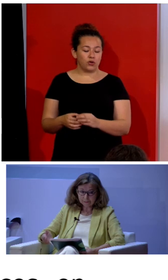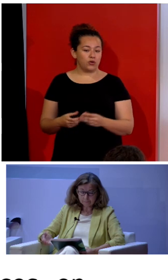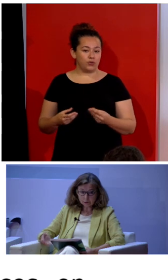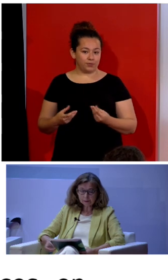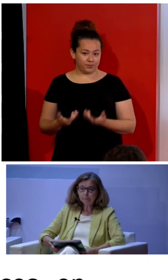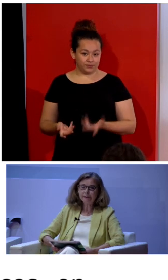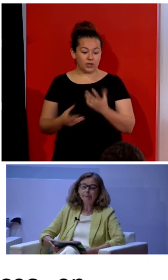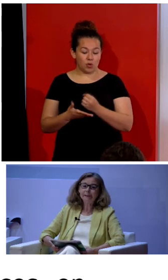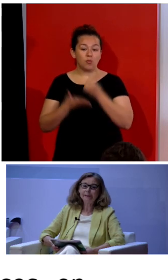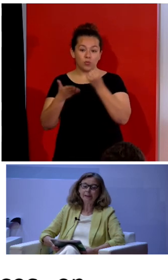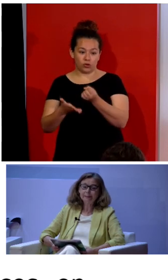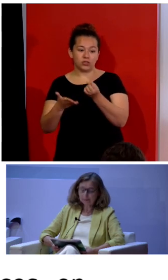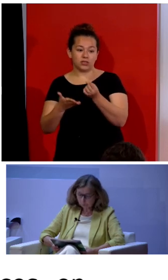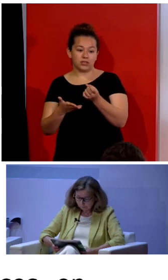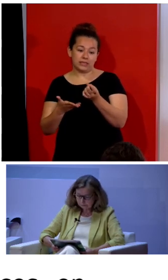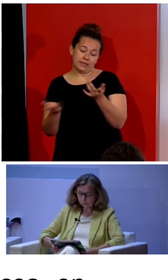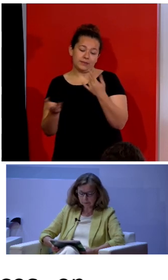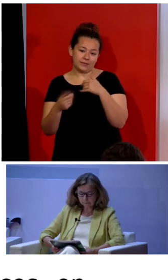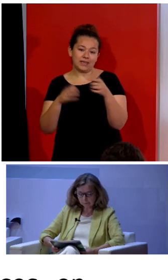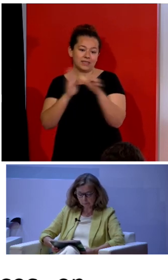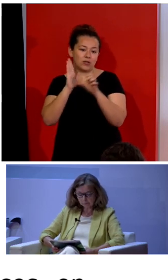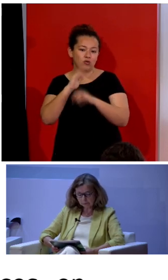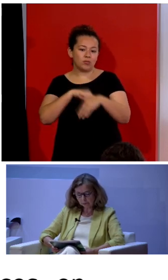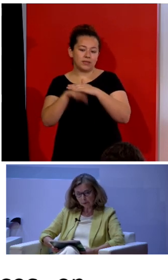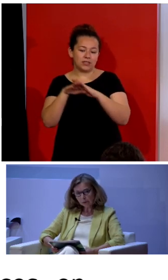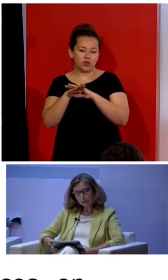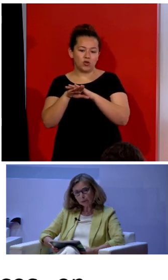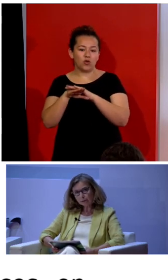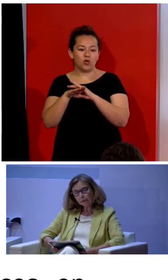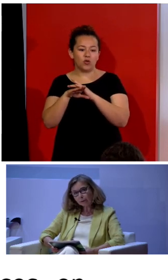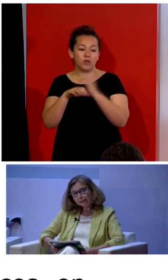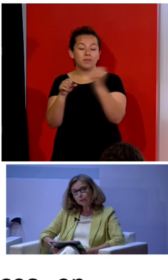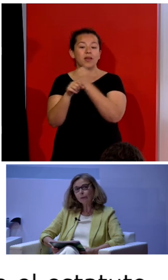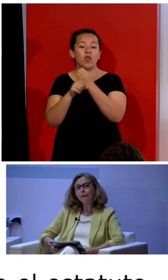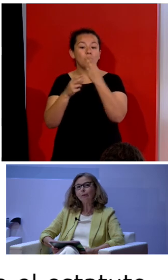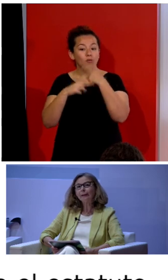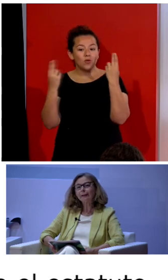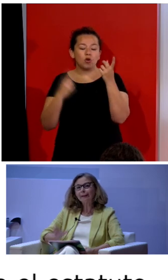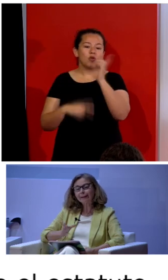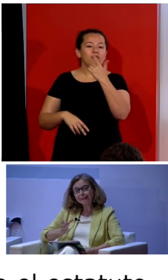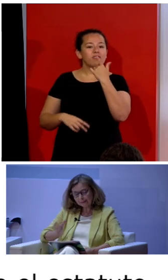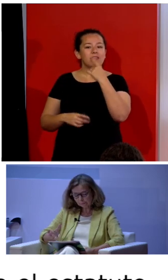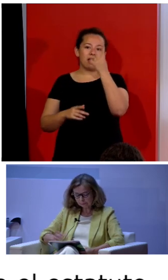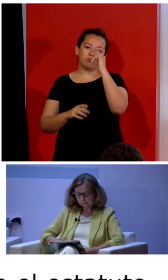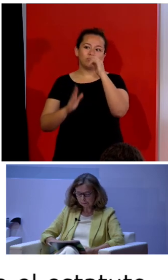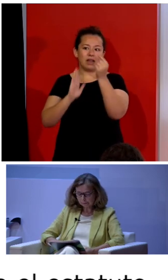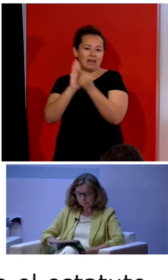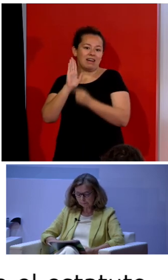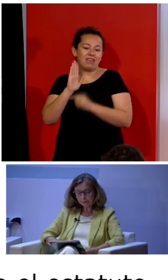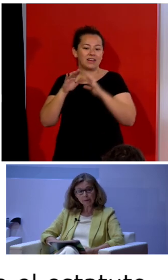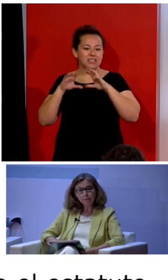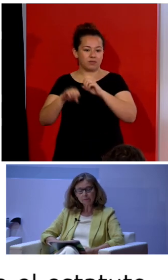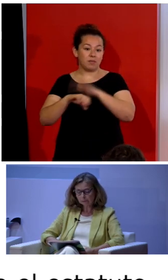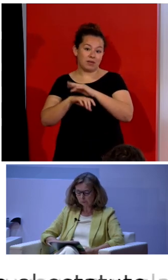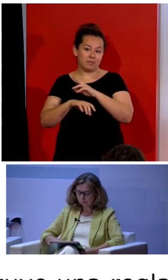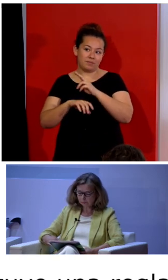con estas bolsas, pese a que el Estatuto Básico del Empleado Público no instituye una regla de reserva de